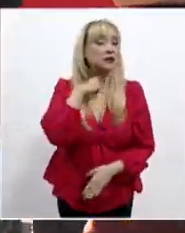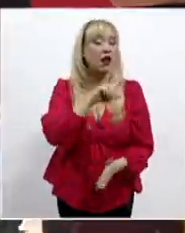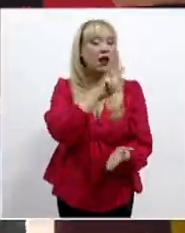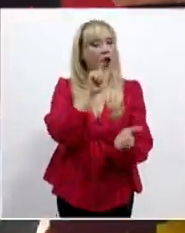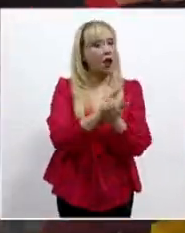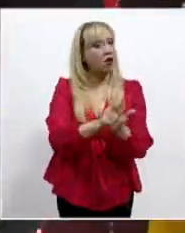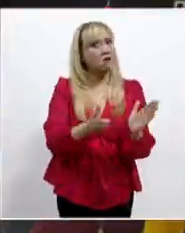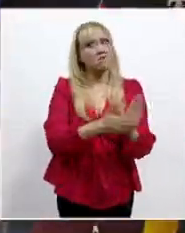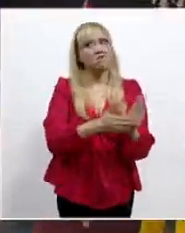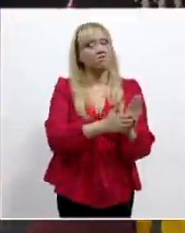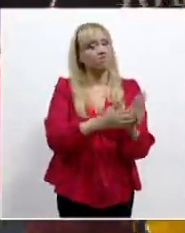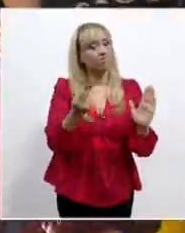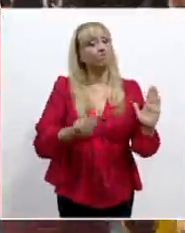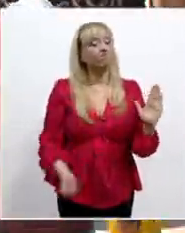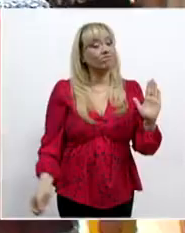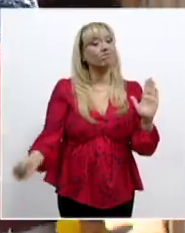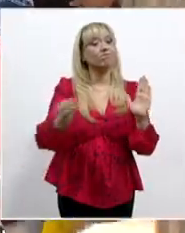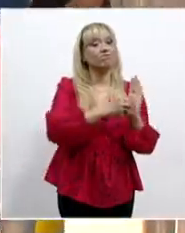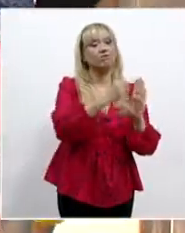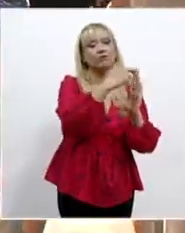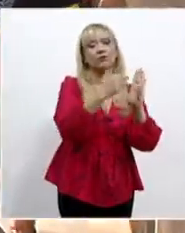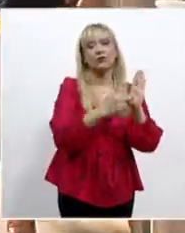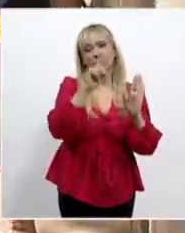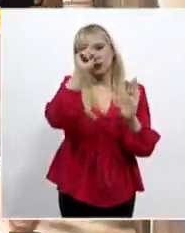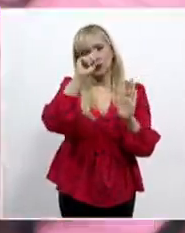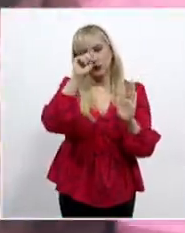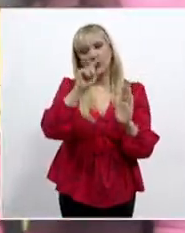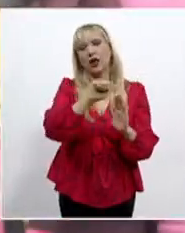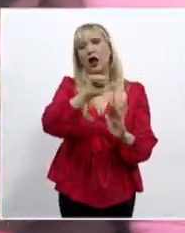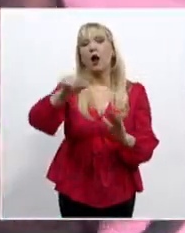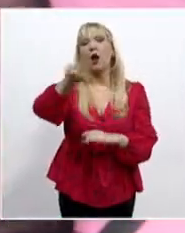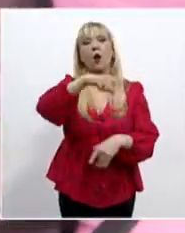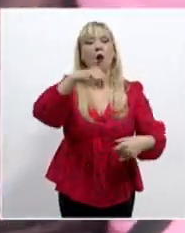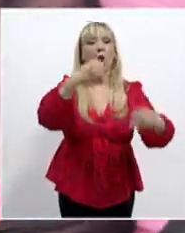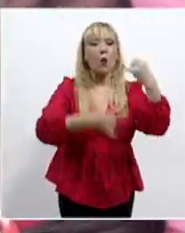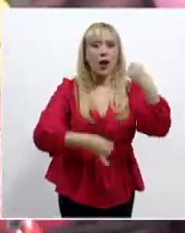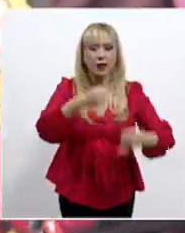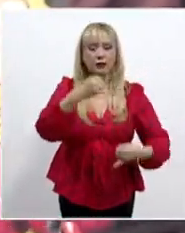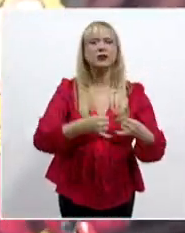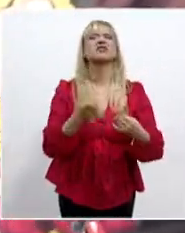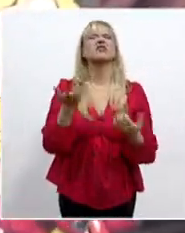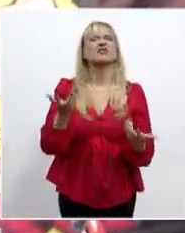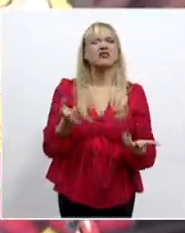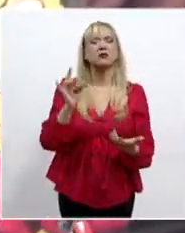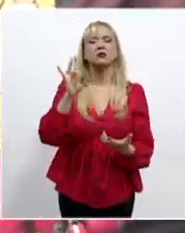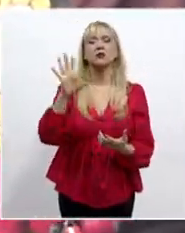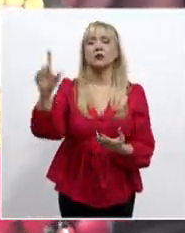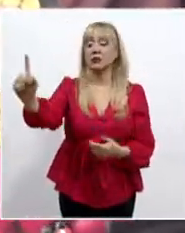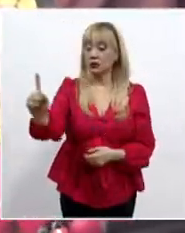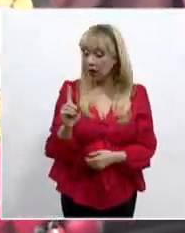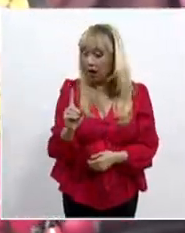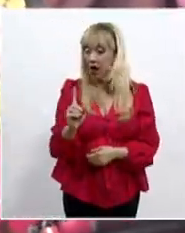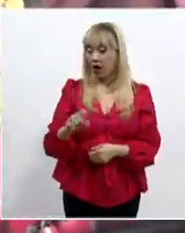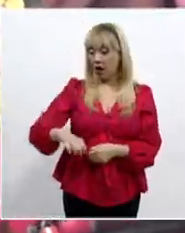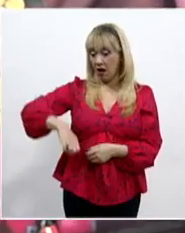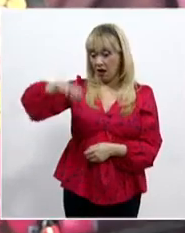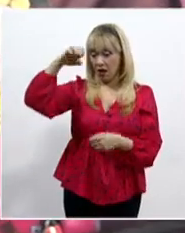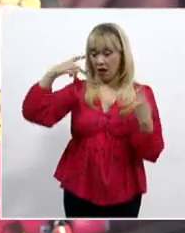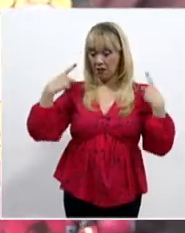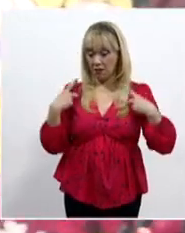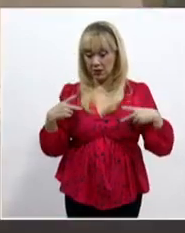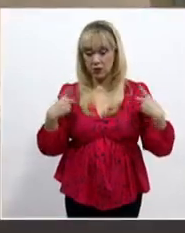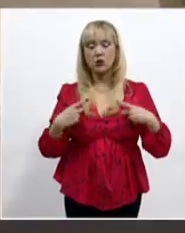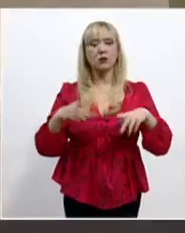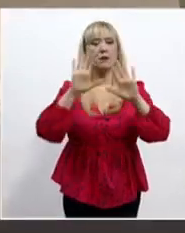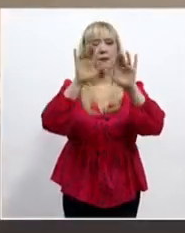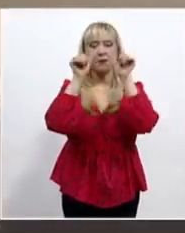propósito, la Suprema Corte elaboró el manual para juzgar casos de personas mayores, que tiene como propósito guiar a las y los juzgadores al